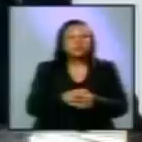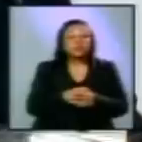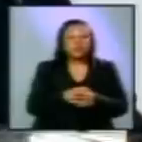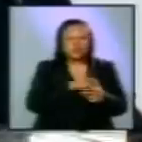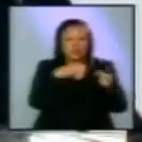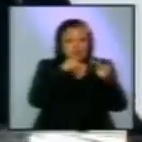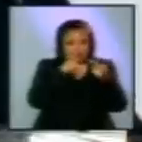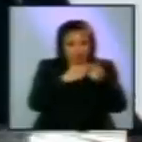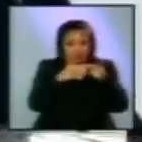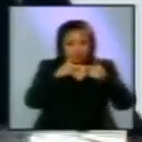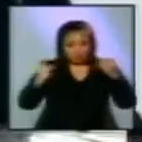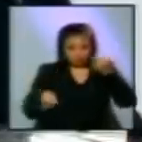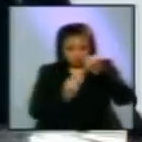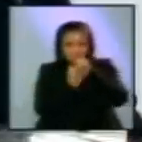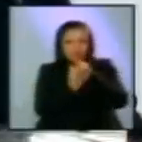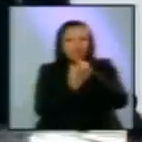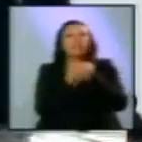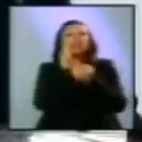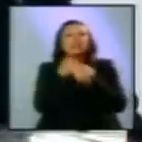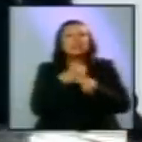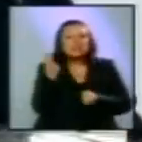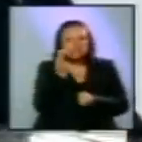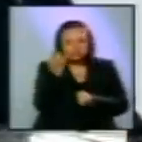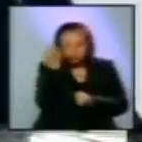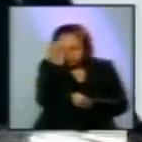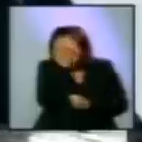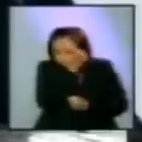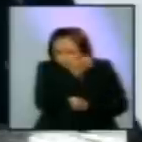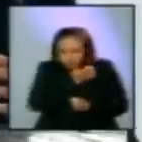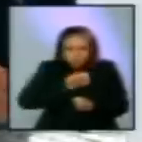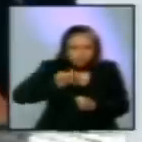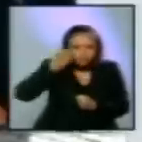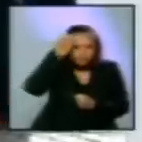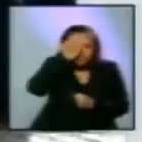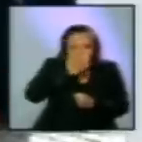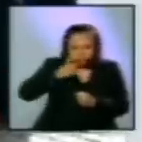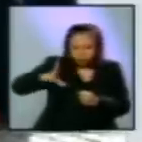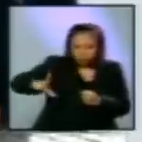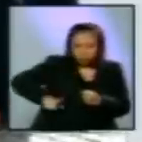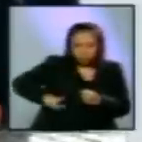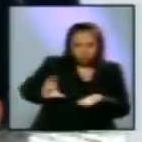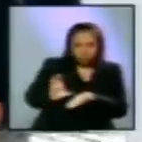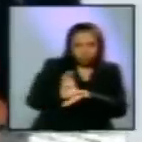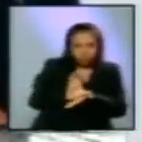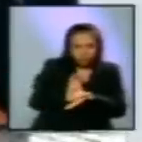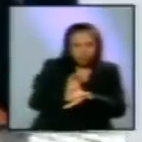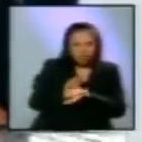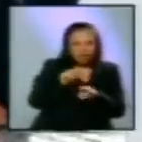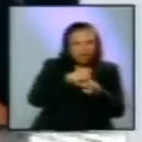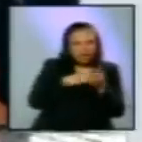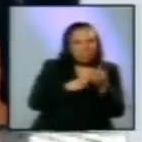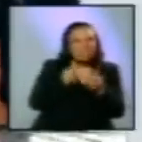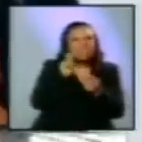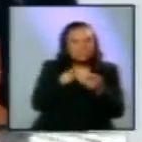desarrollo sustentable, hay que hacer una revisión profunda de los subsidios. Los subsidios tienen que tener por lo menos